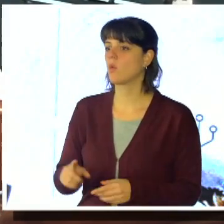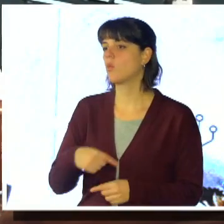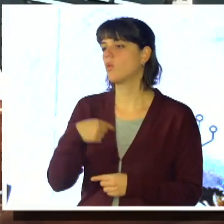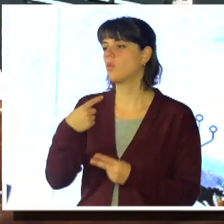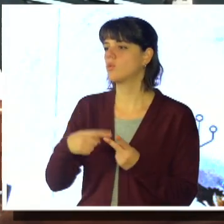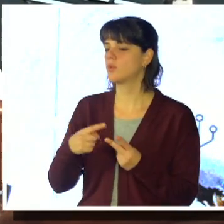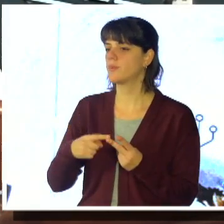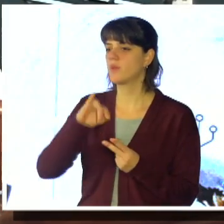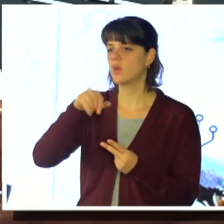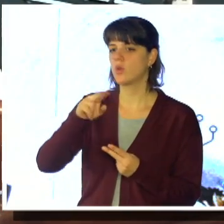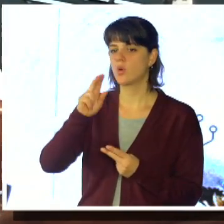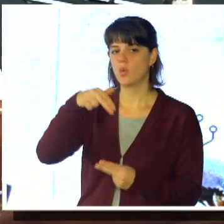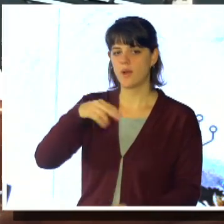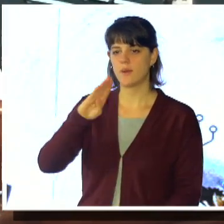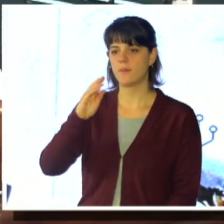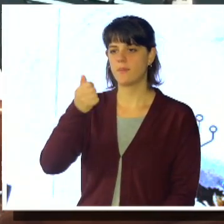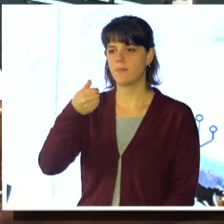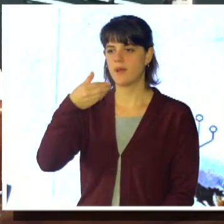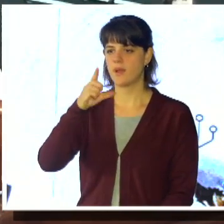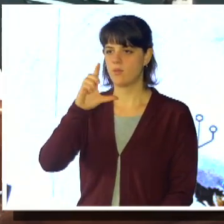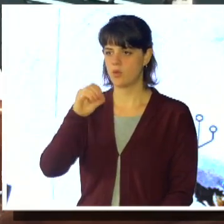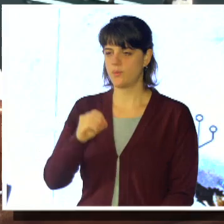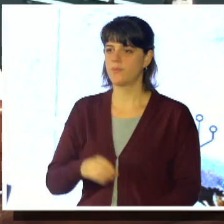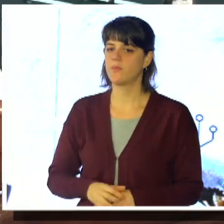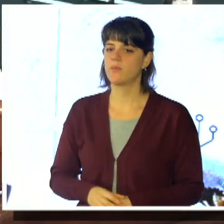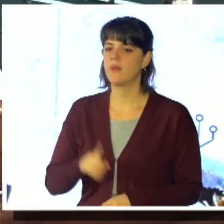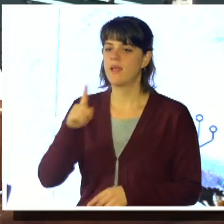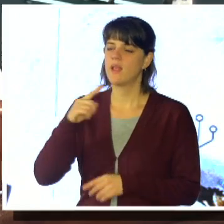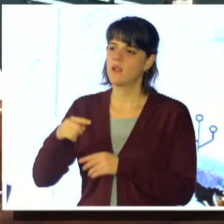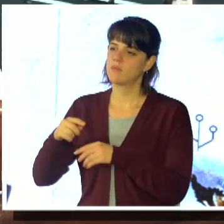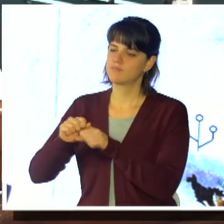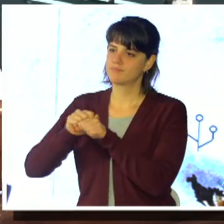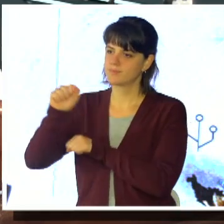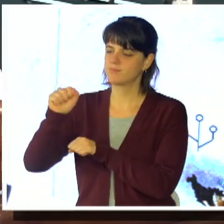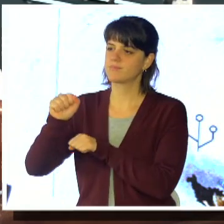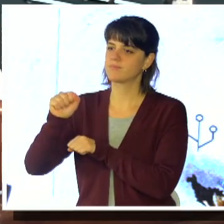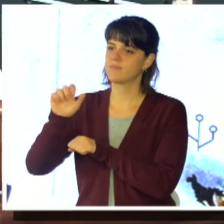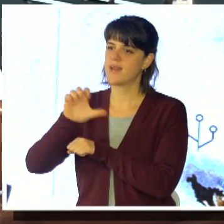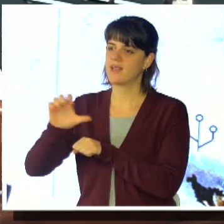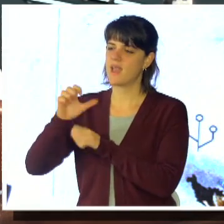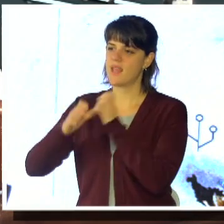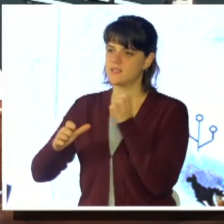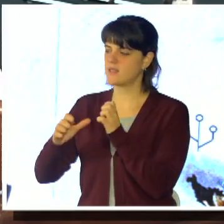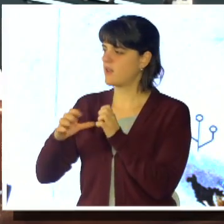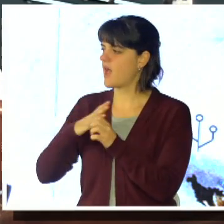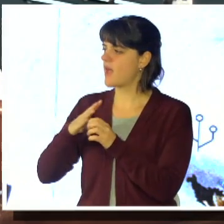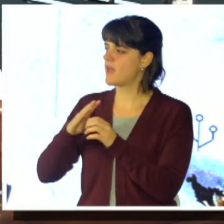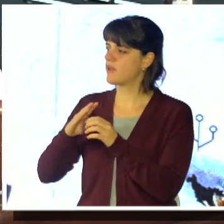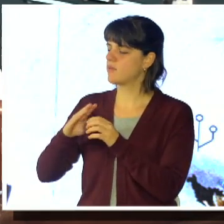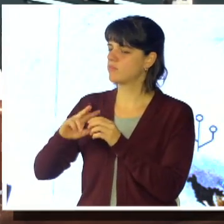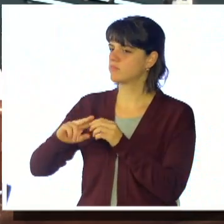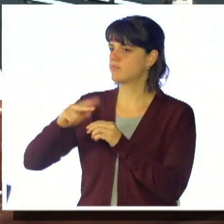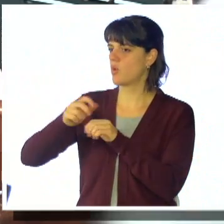Pablo González, egresado de Ingeniería Eléctrica de la Universidad de la República con perfil Telecomunicaciones. Docente